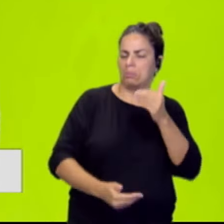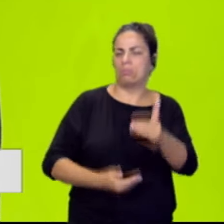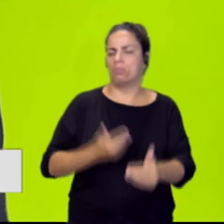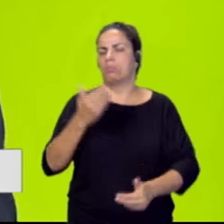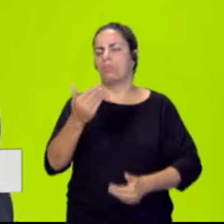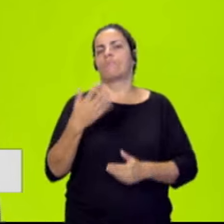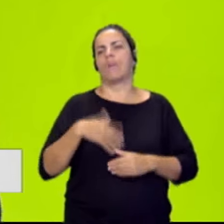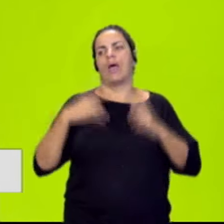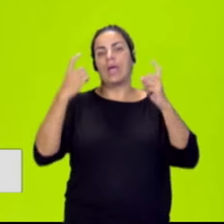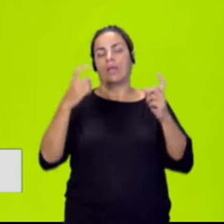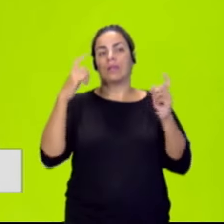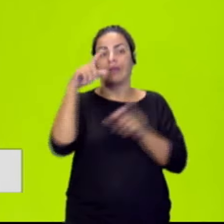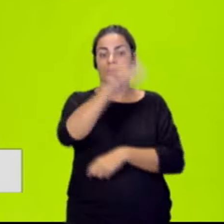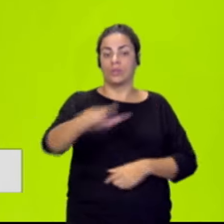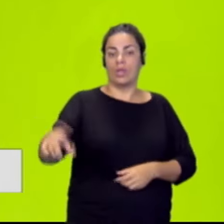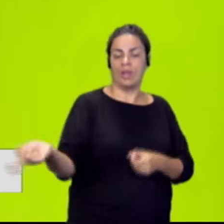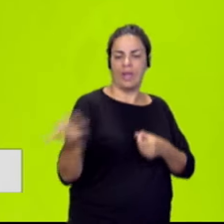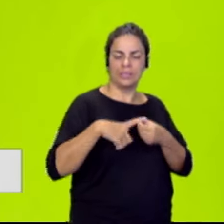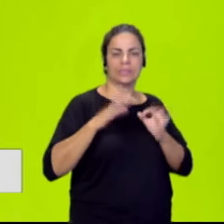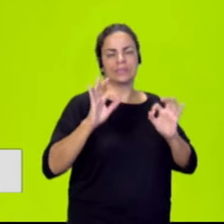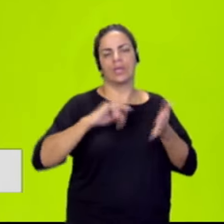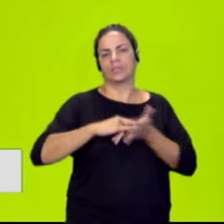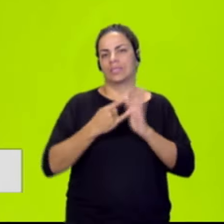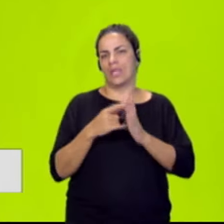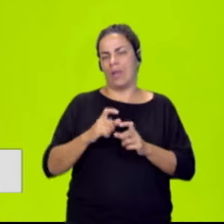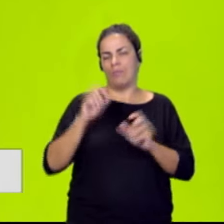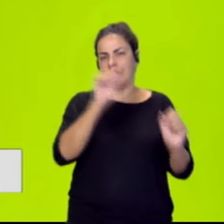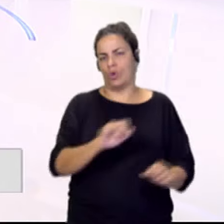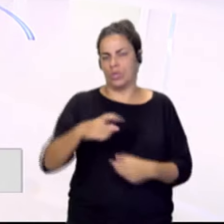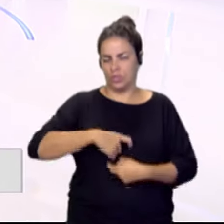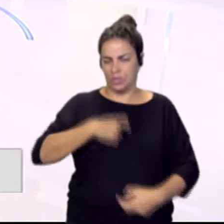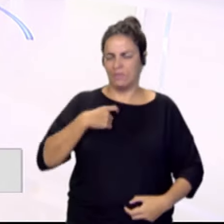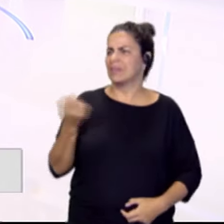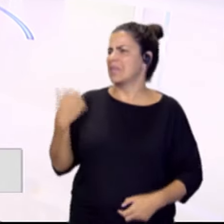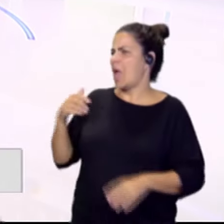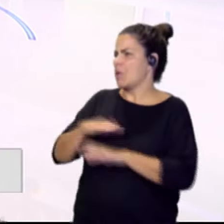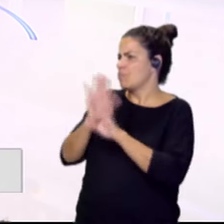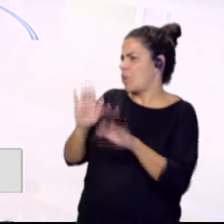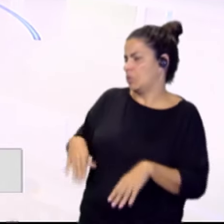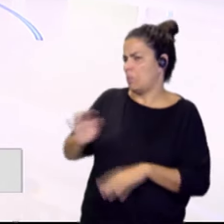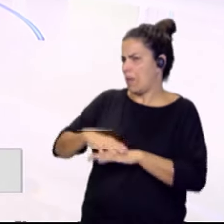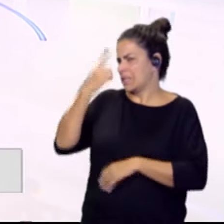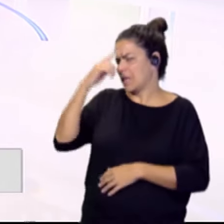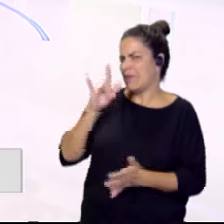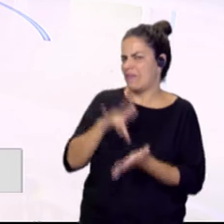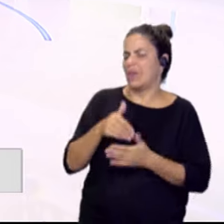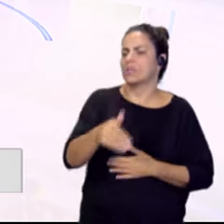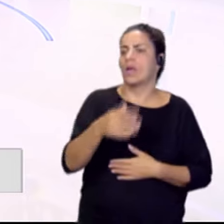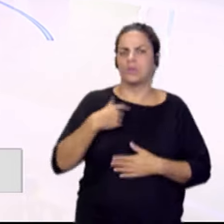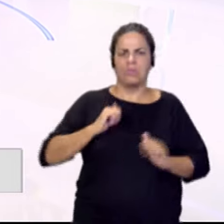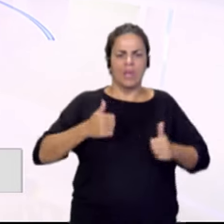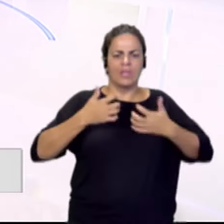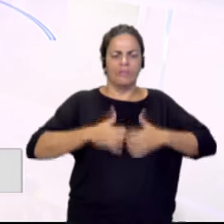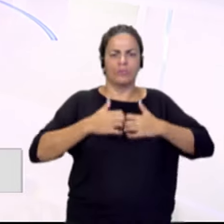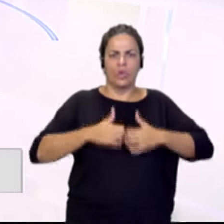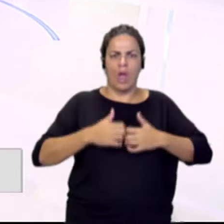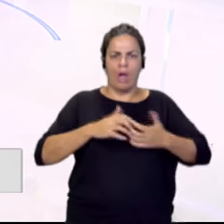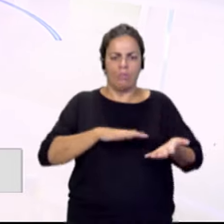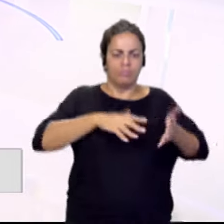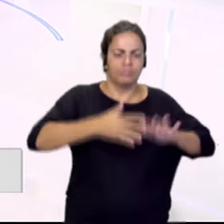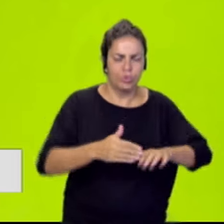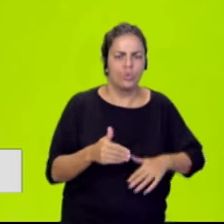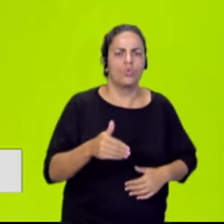hacer partícipes a la ciudadanía de este sistema de protección civil. Y solo por último, saber una fecha, ¿cuándo entraría en funcionamiento?